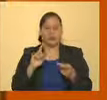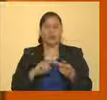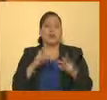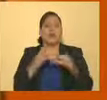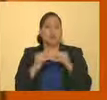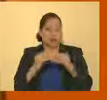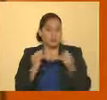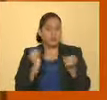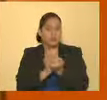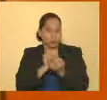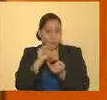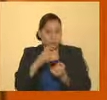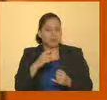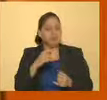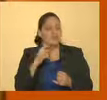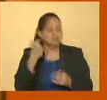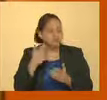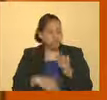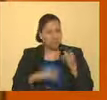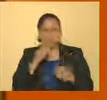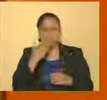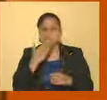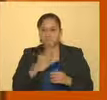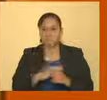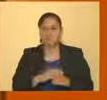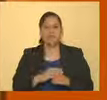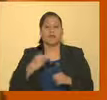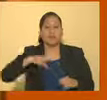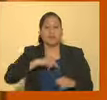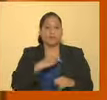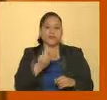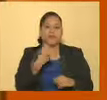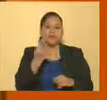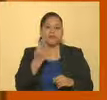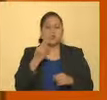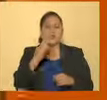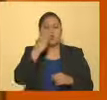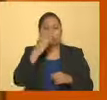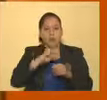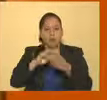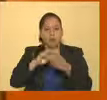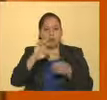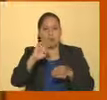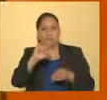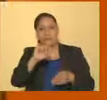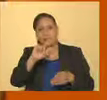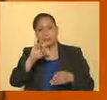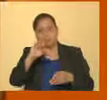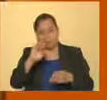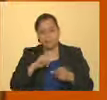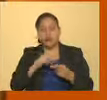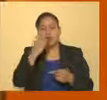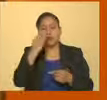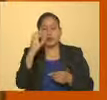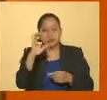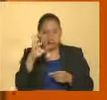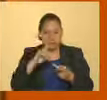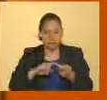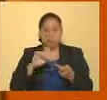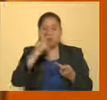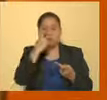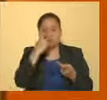también. Sí. Realmente sí nos salió muy barato. Entonces aquí vamos a necesitar epazote, vamos a necesitar cilantro,